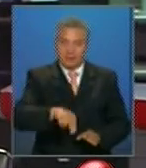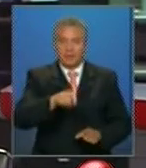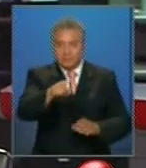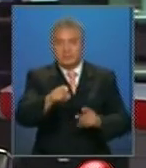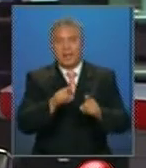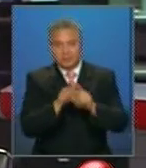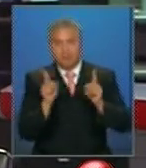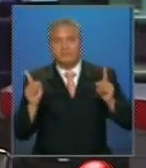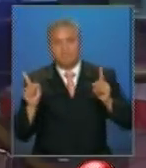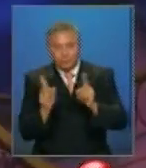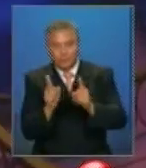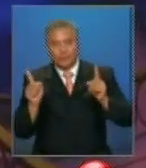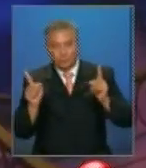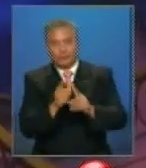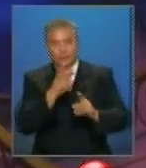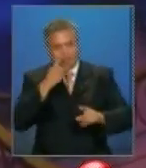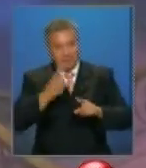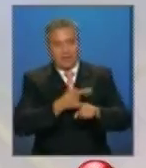cortos animados.